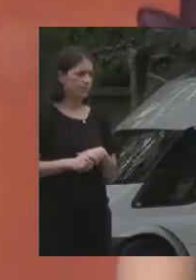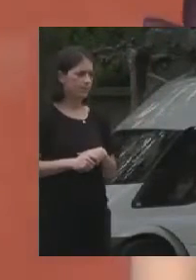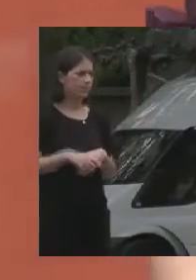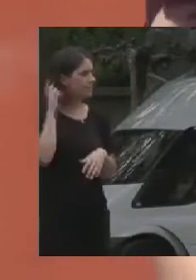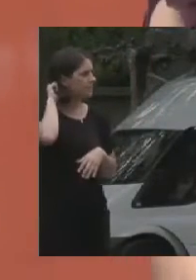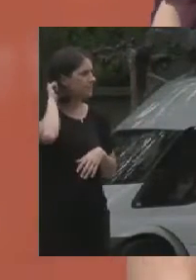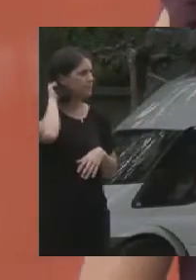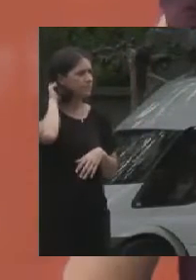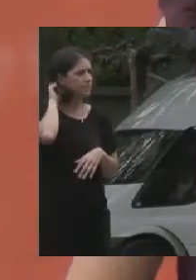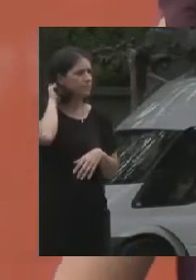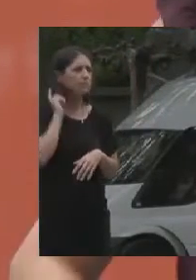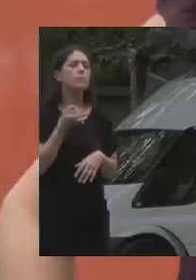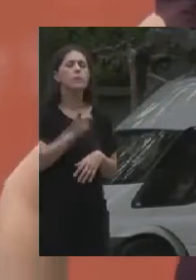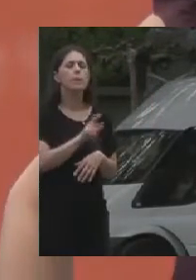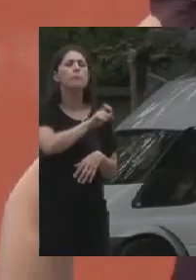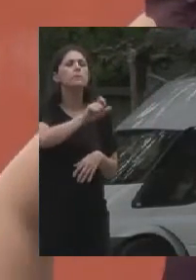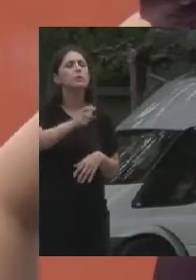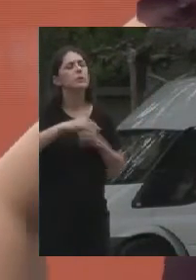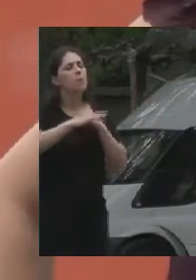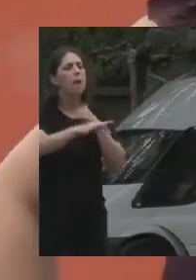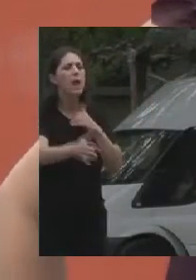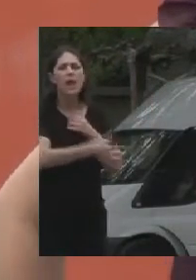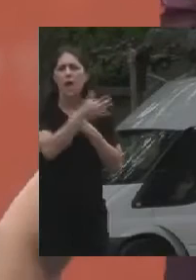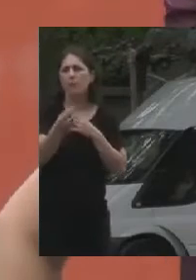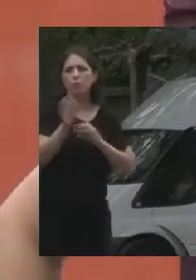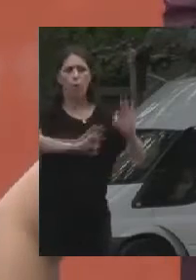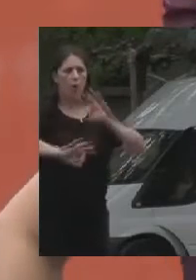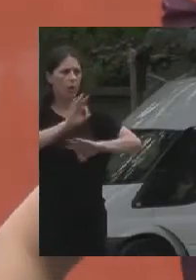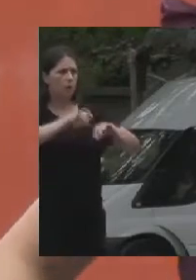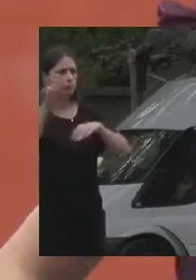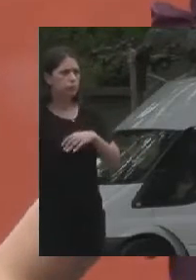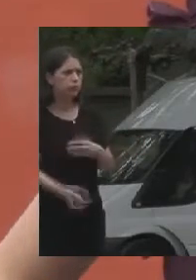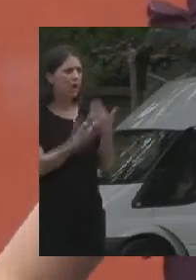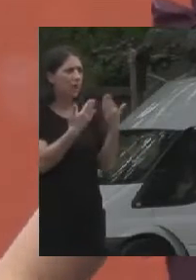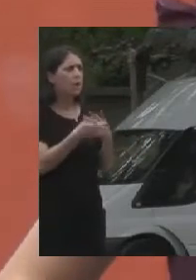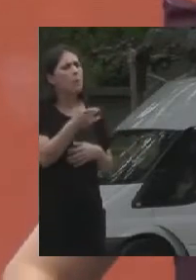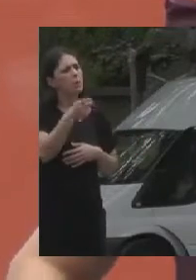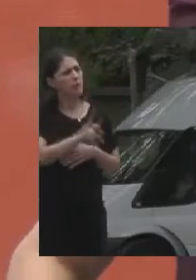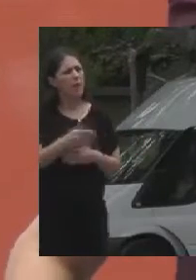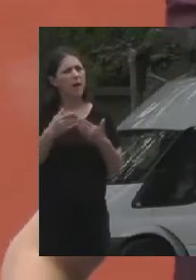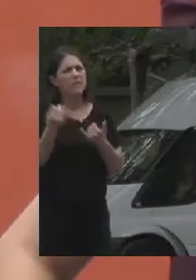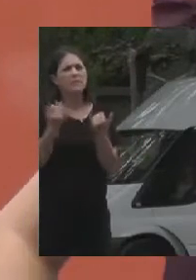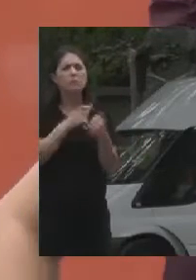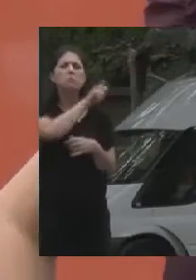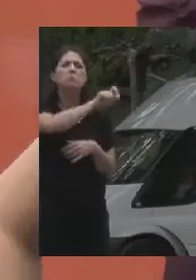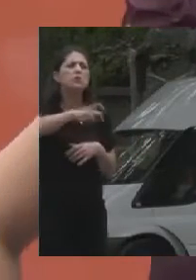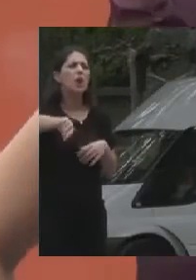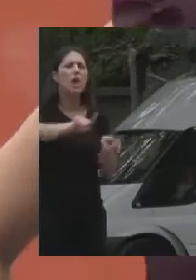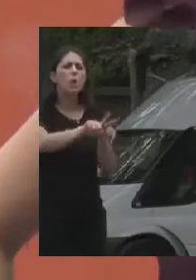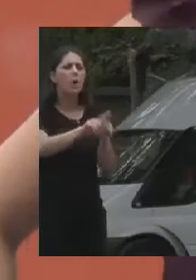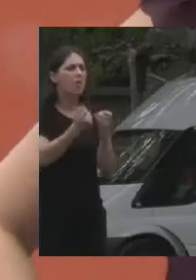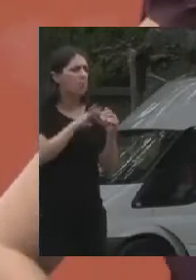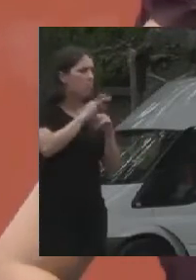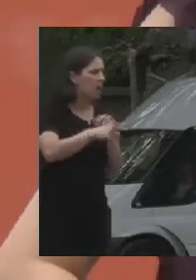Gracias a xente de Marea, das distintas organizacións, pero tamén quero lle dar as gracias á xente que non é nin